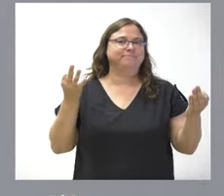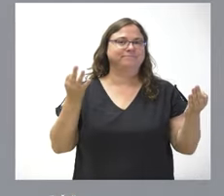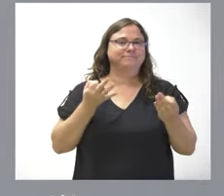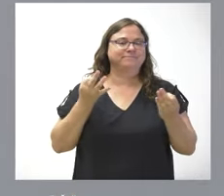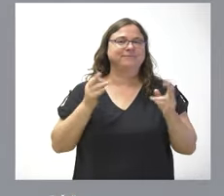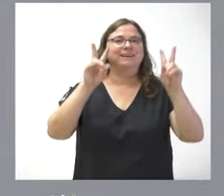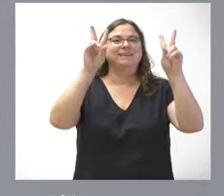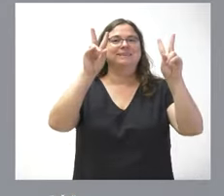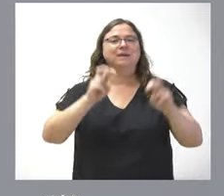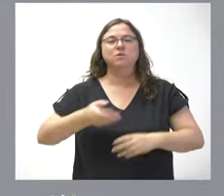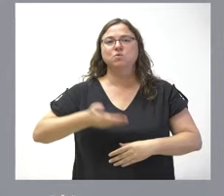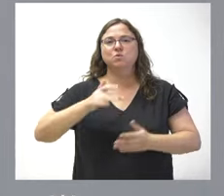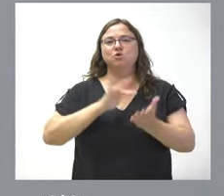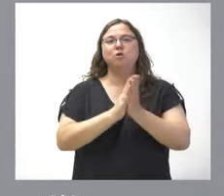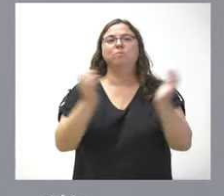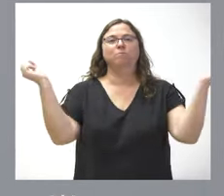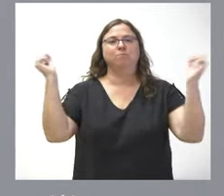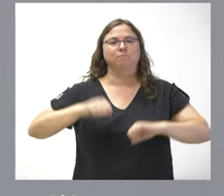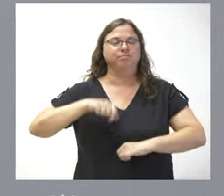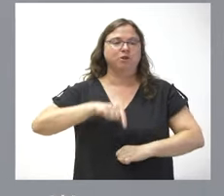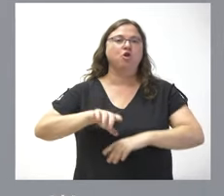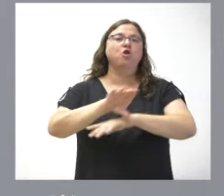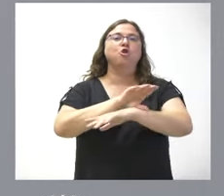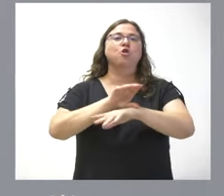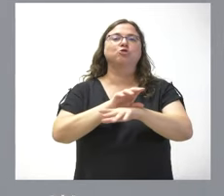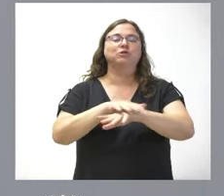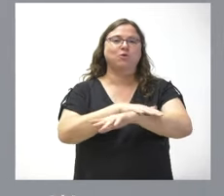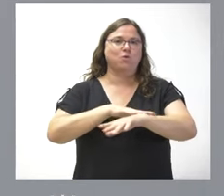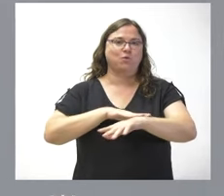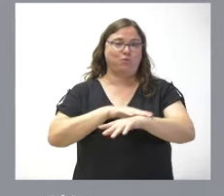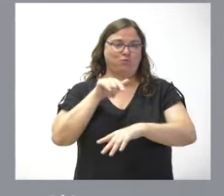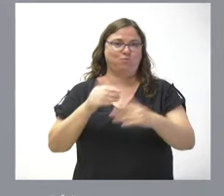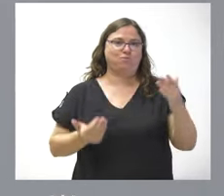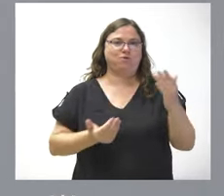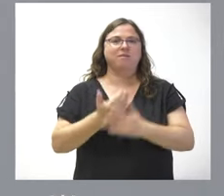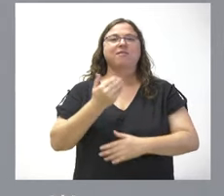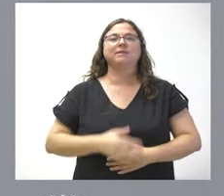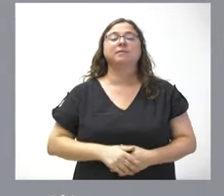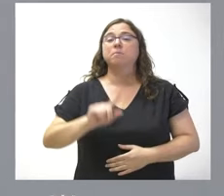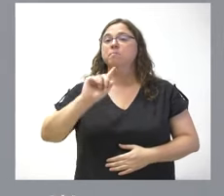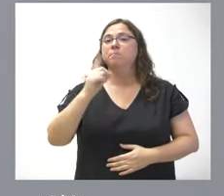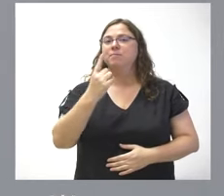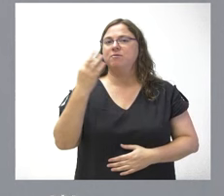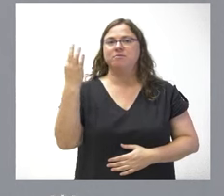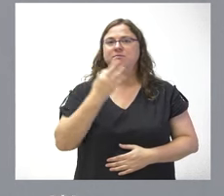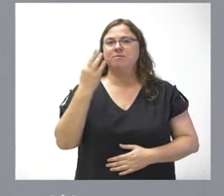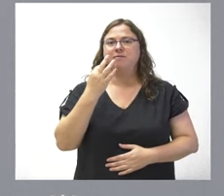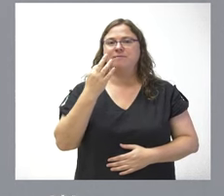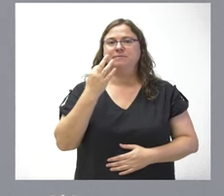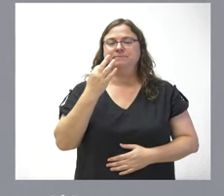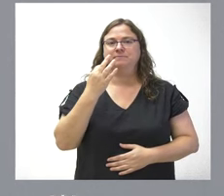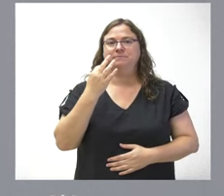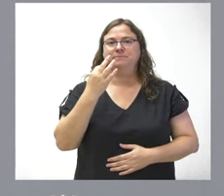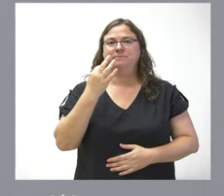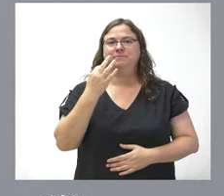asuntos fundamentales que han sido objeto de acuerdo en el consejo de gobierno de esta mañana la primera de ellas es el destino